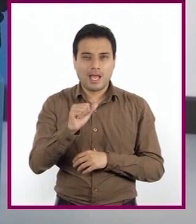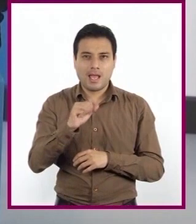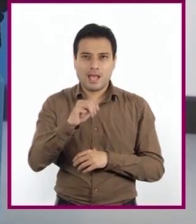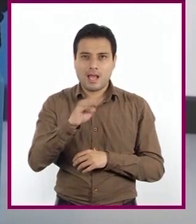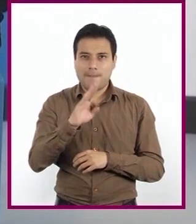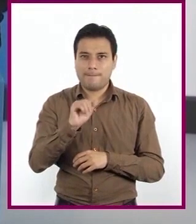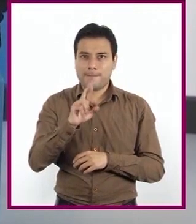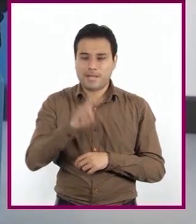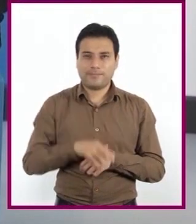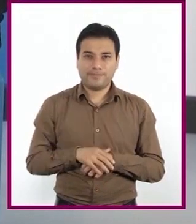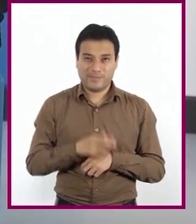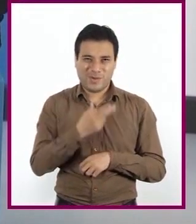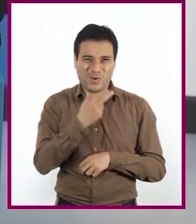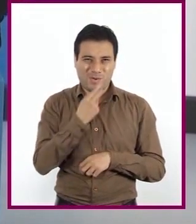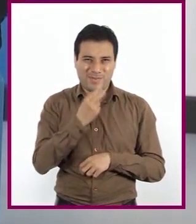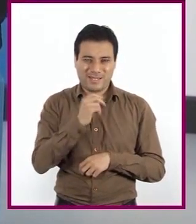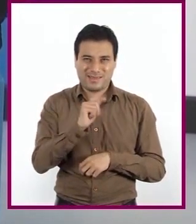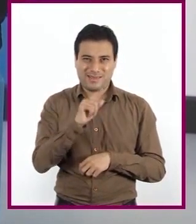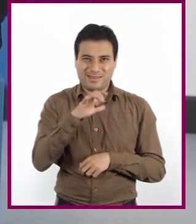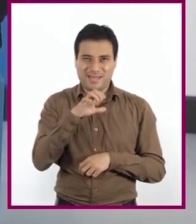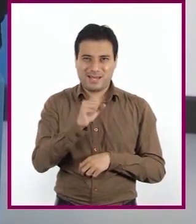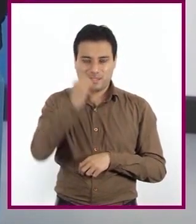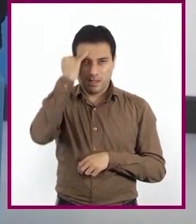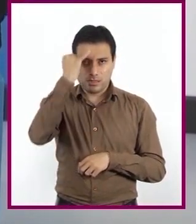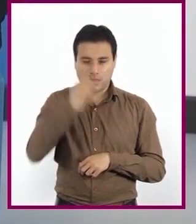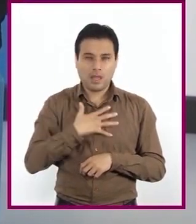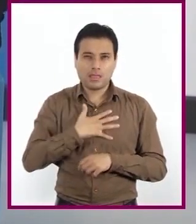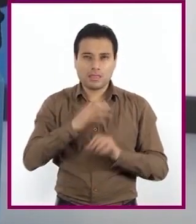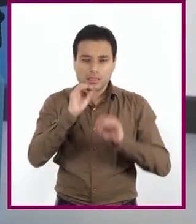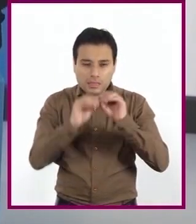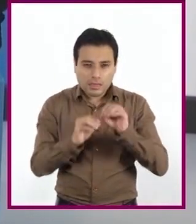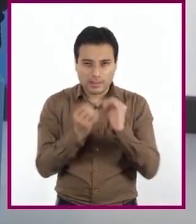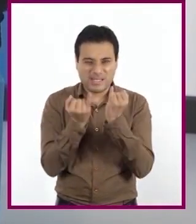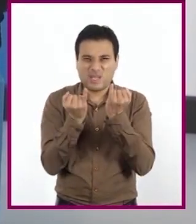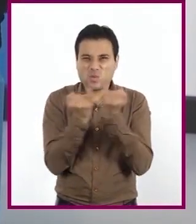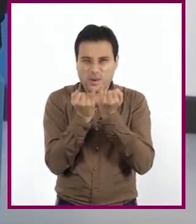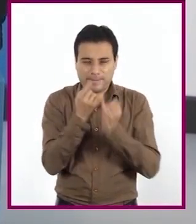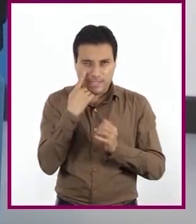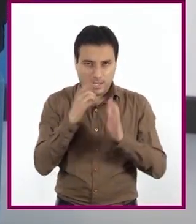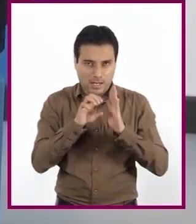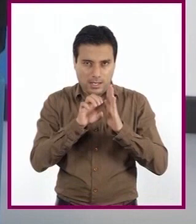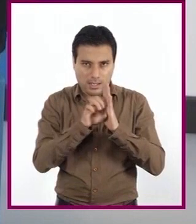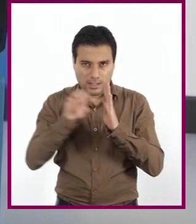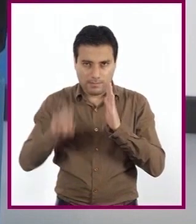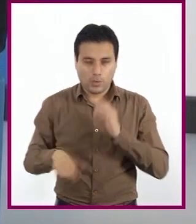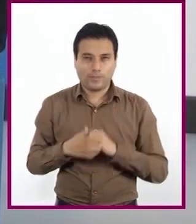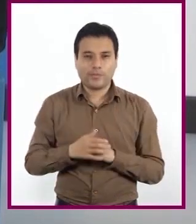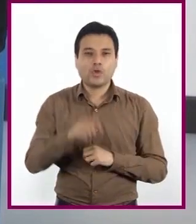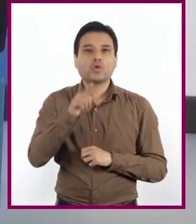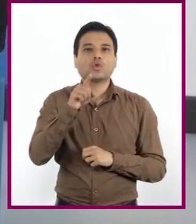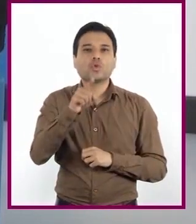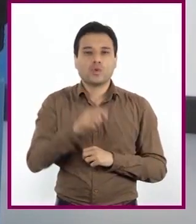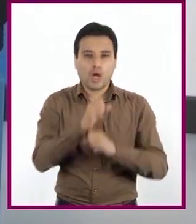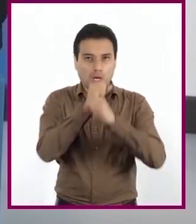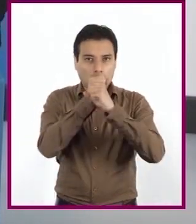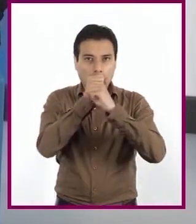semejante al que hizo Tales de Mileto es este. Fíjate lo que vas a hacer. Toma este globo